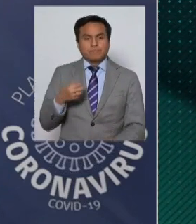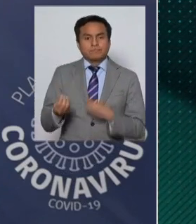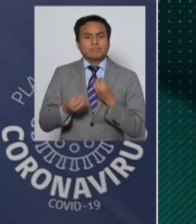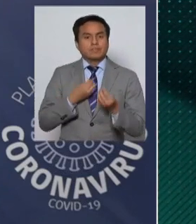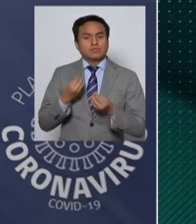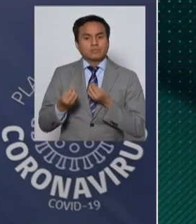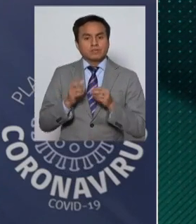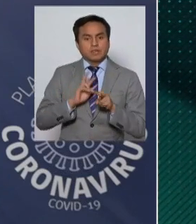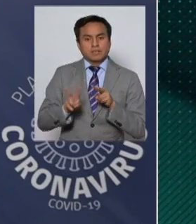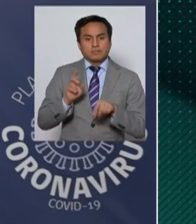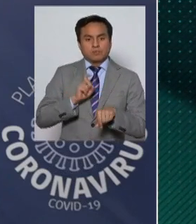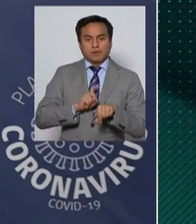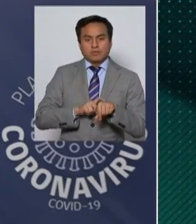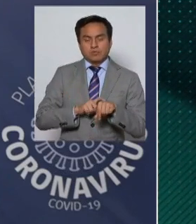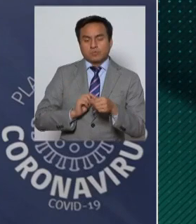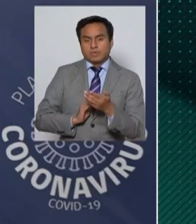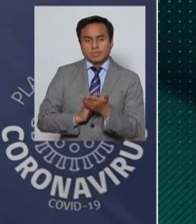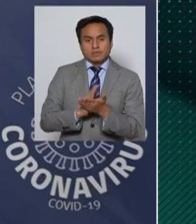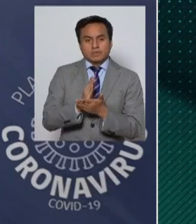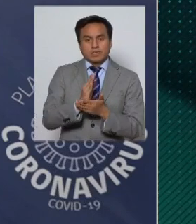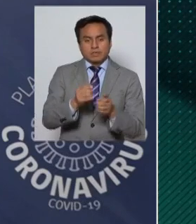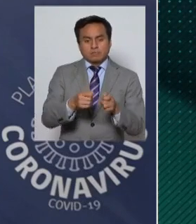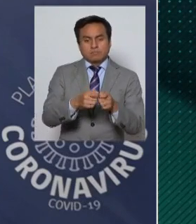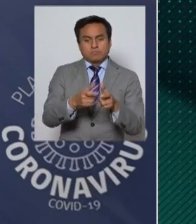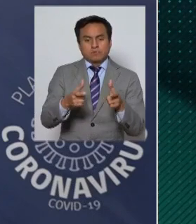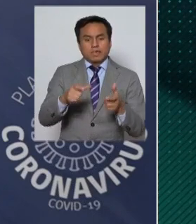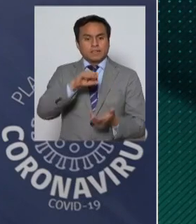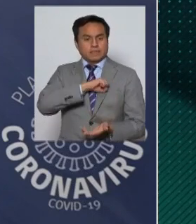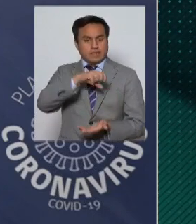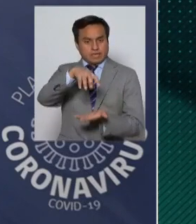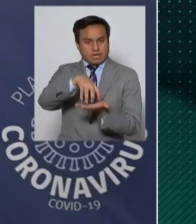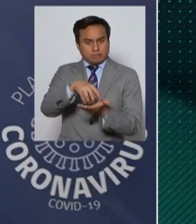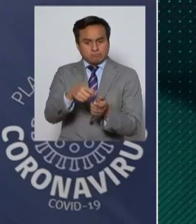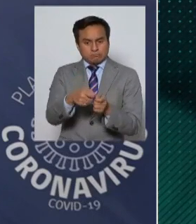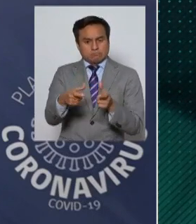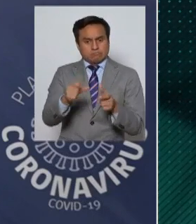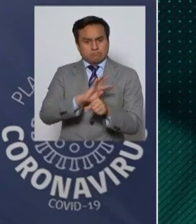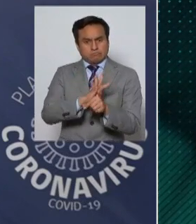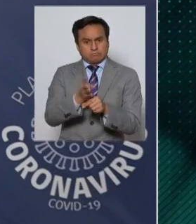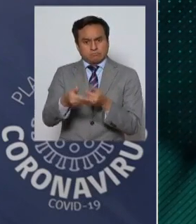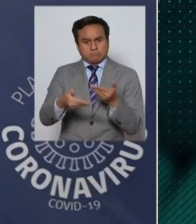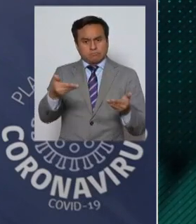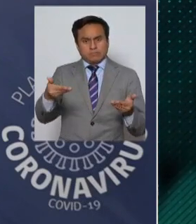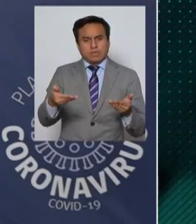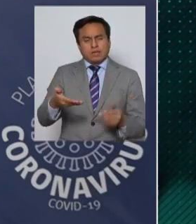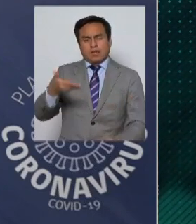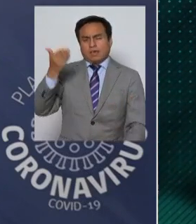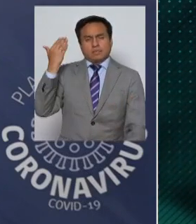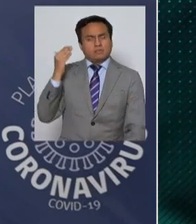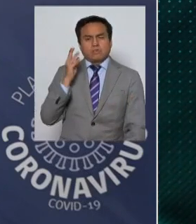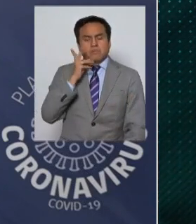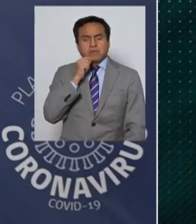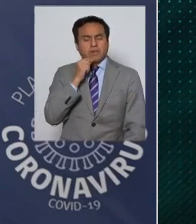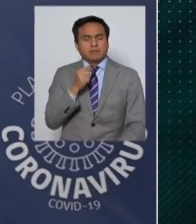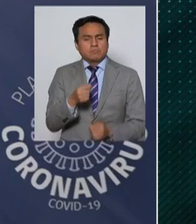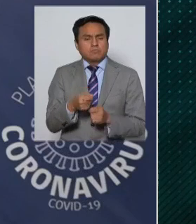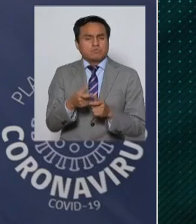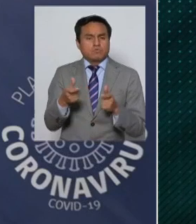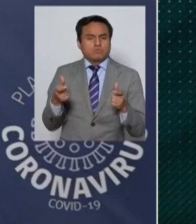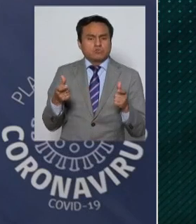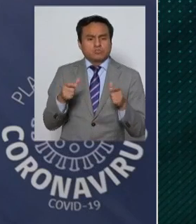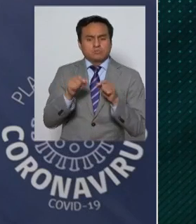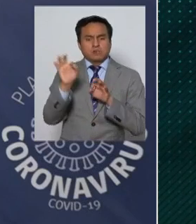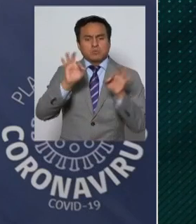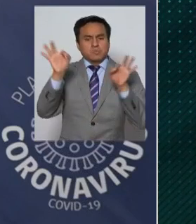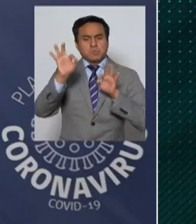hace en un momento muy inicial del brote de Santiago, cuando todavía no teníamos una cantidad suficiente de